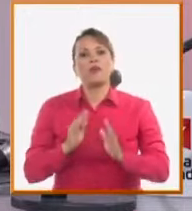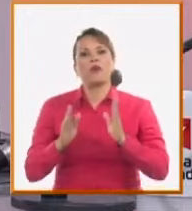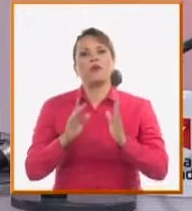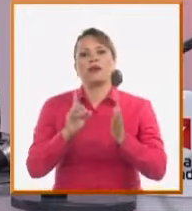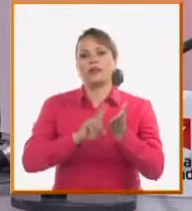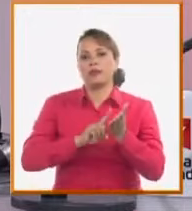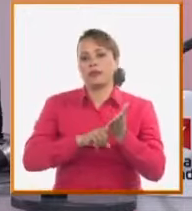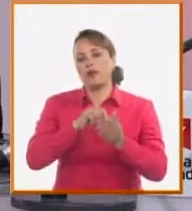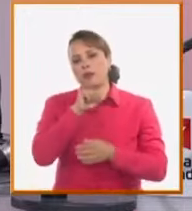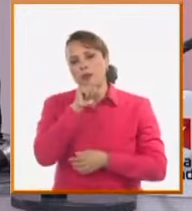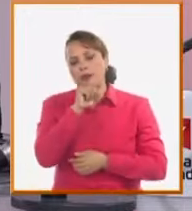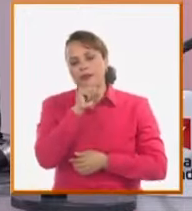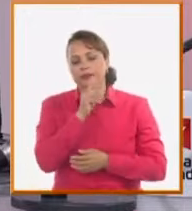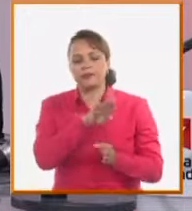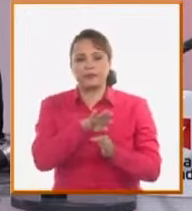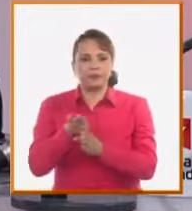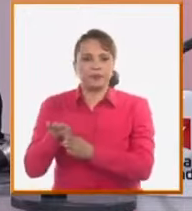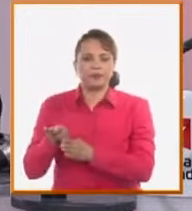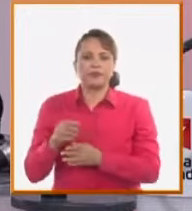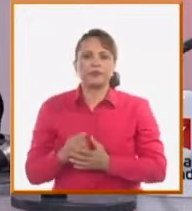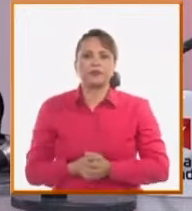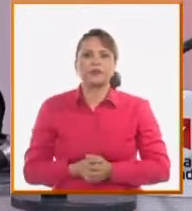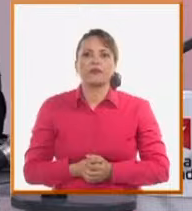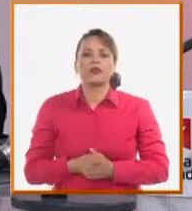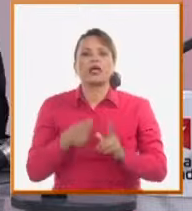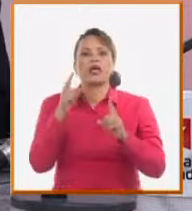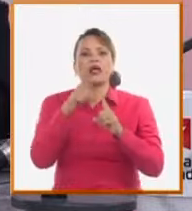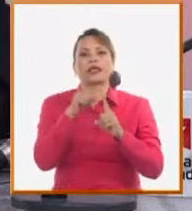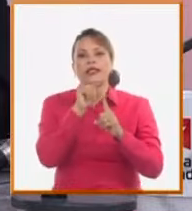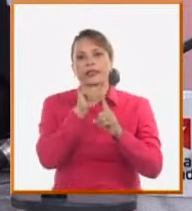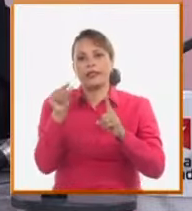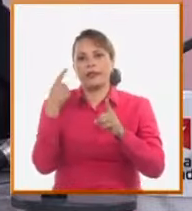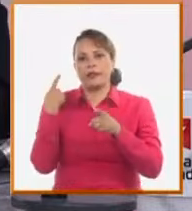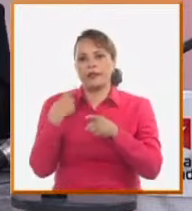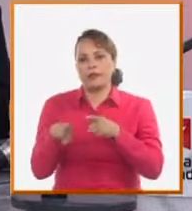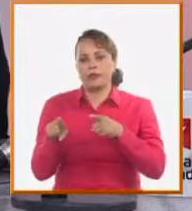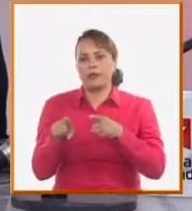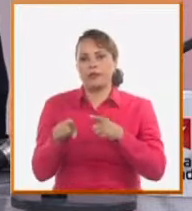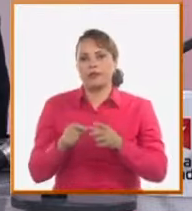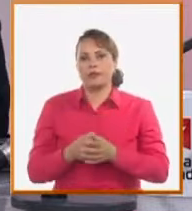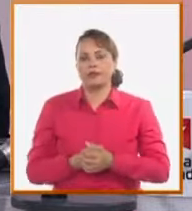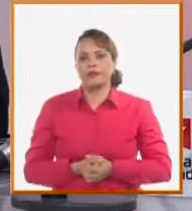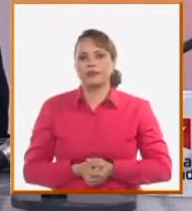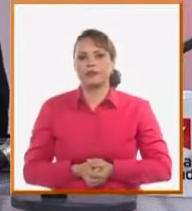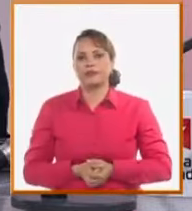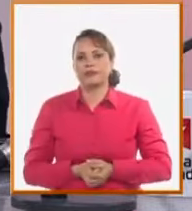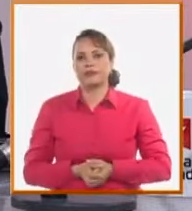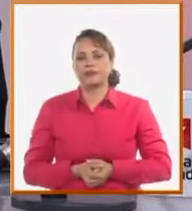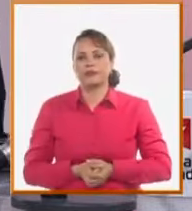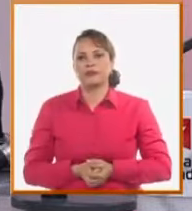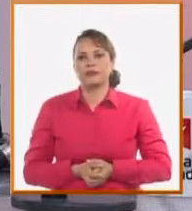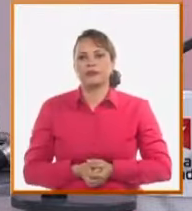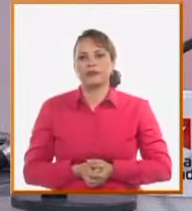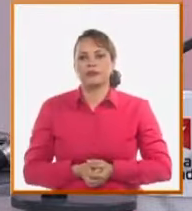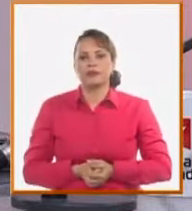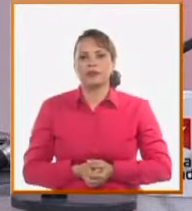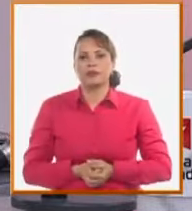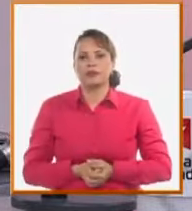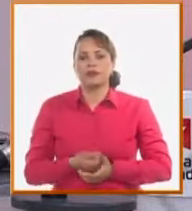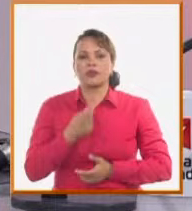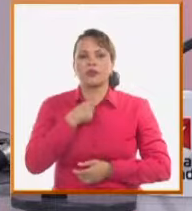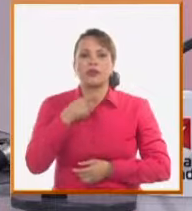padres. Voy entonces al tema que causa siempre más preguntas, Barbón, y tiene que ver con el tema de los